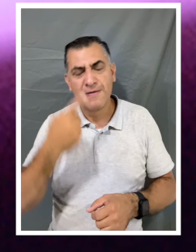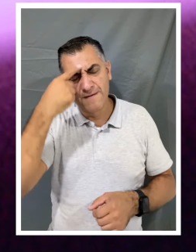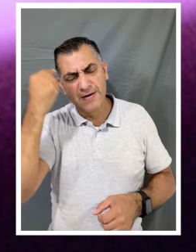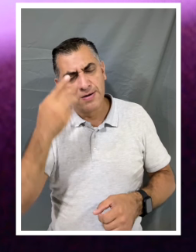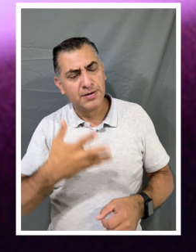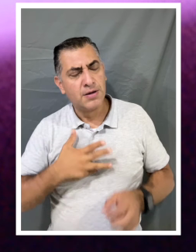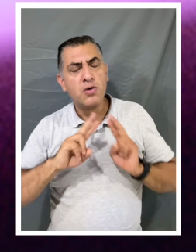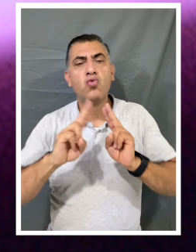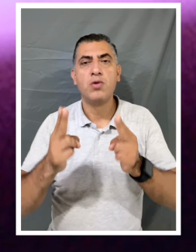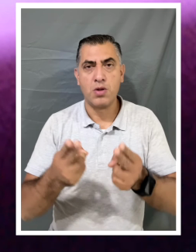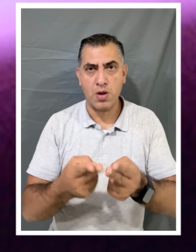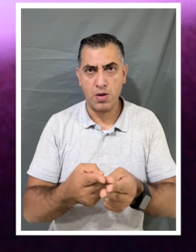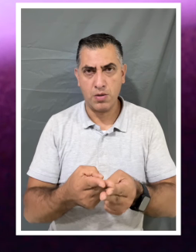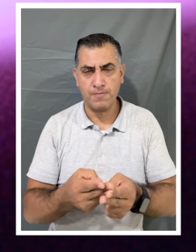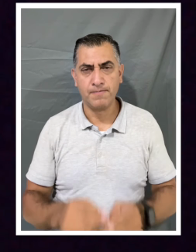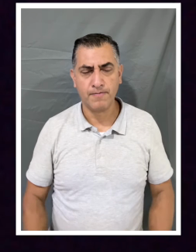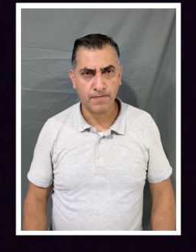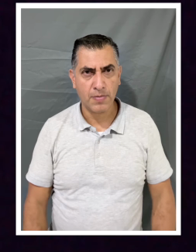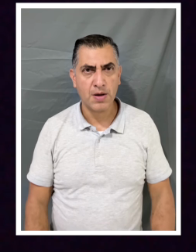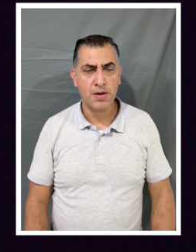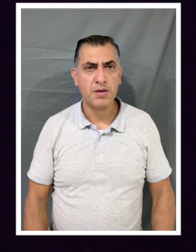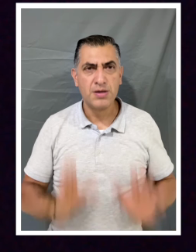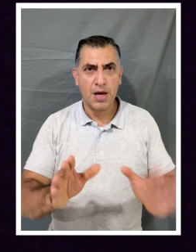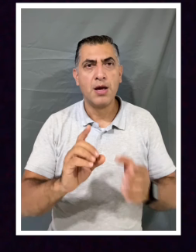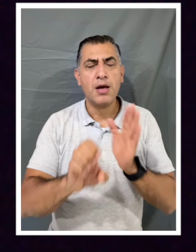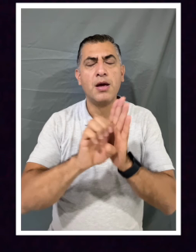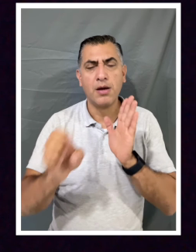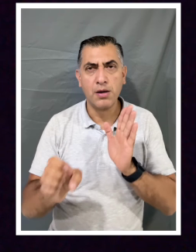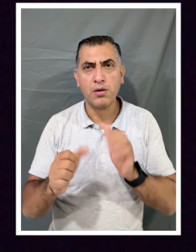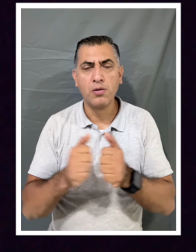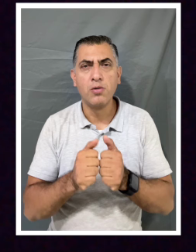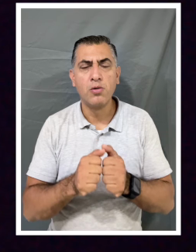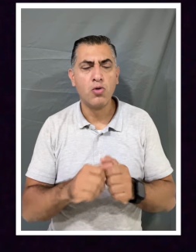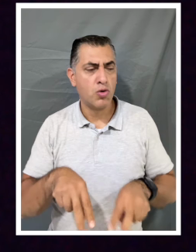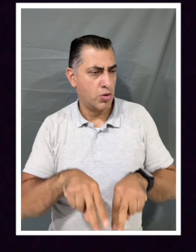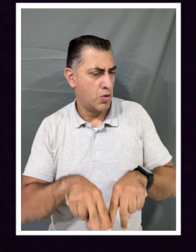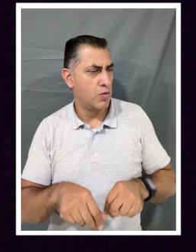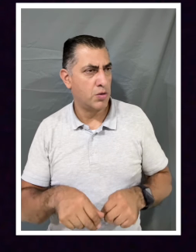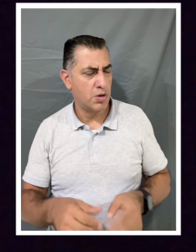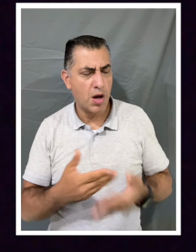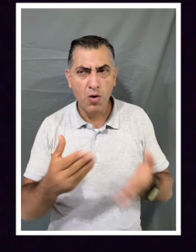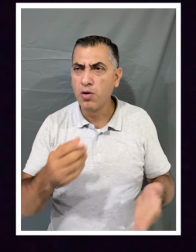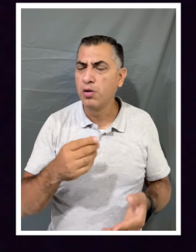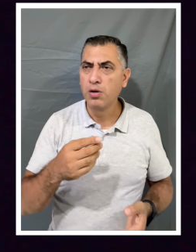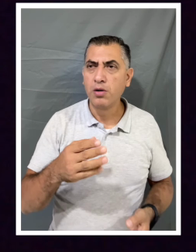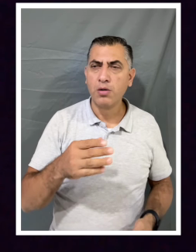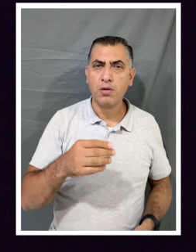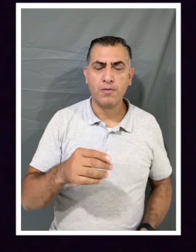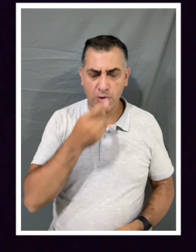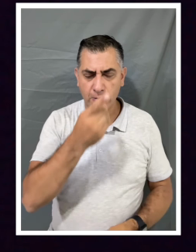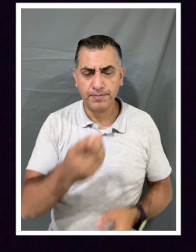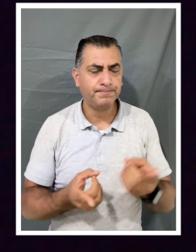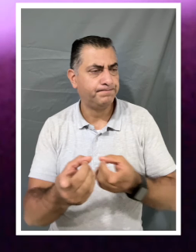que tengamos unidad les empecé a hablar algún ejemplo de deportes con Cristiano Ronaldo y quiero seguir hablando un poquito de